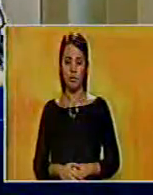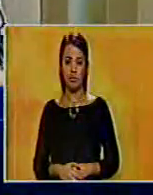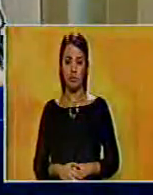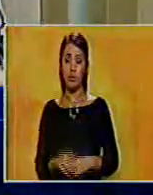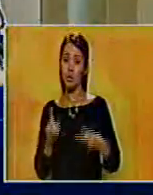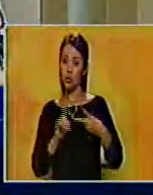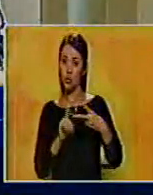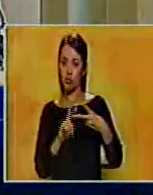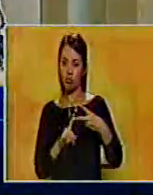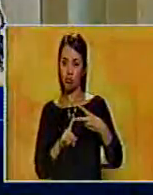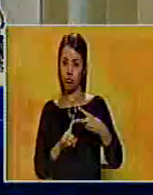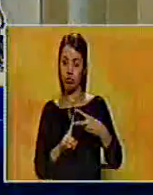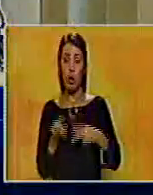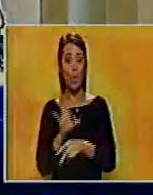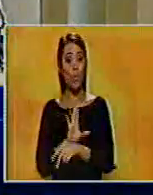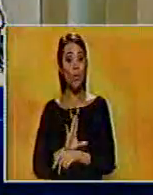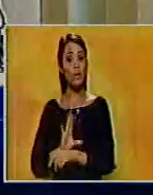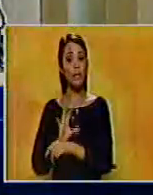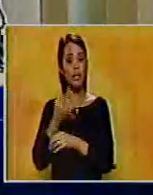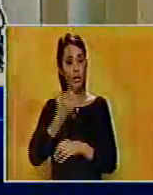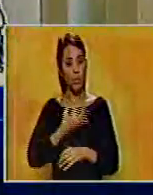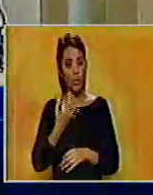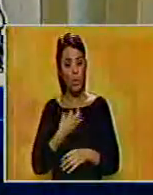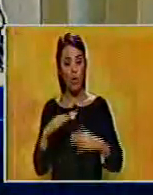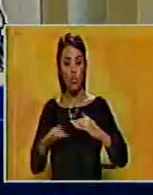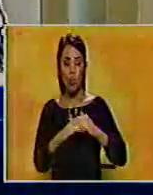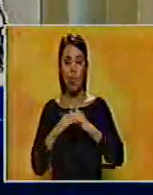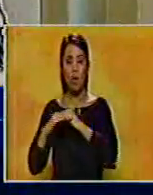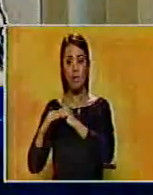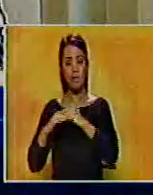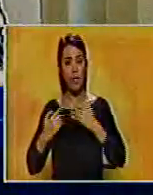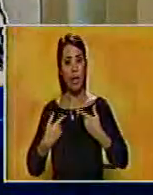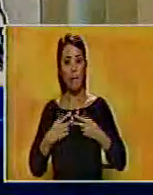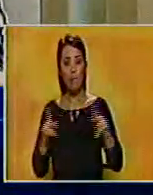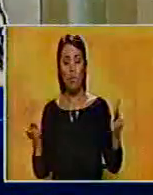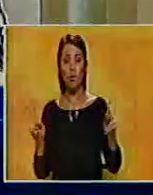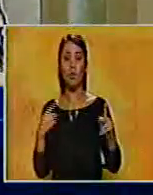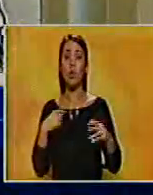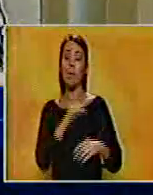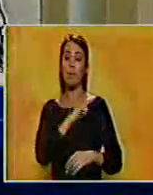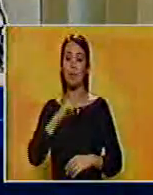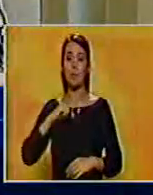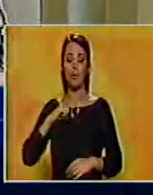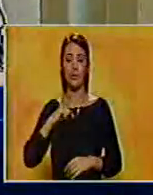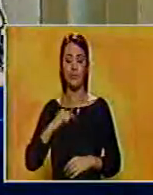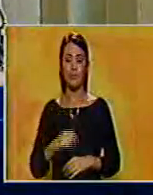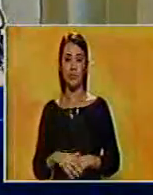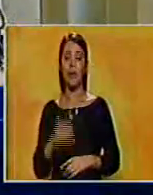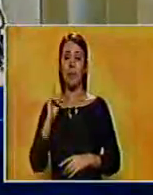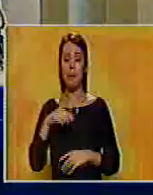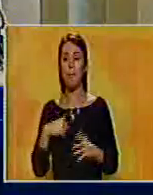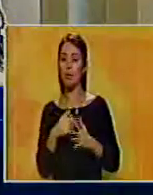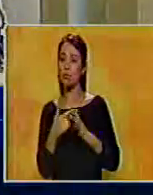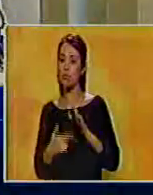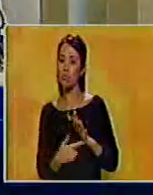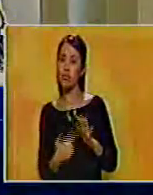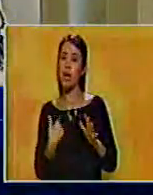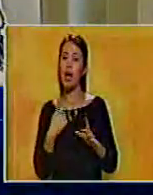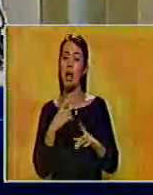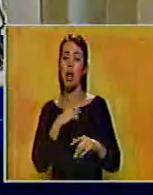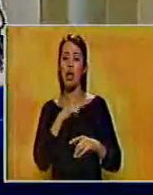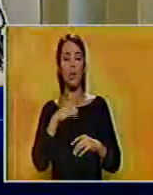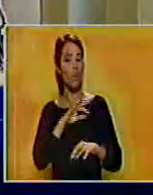2. Se asegurará y favorecerá equidad en el acceso de los medios públicos y privados y redes sociales nacionales